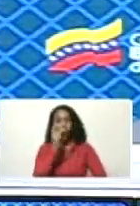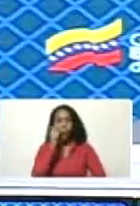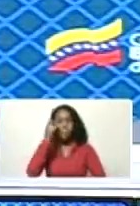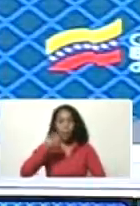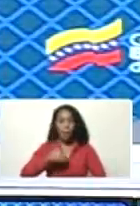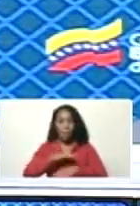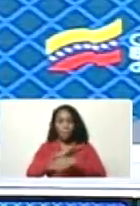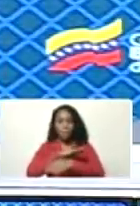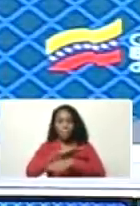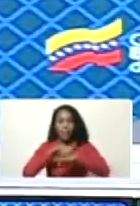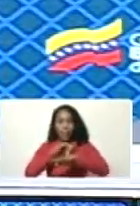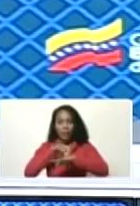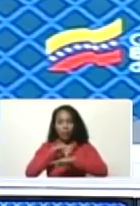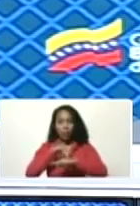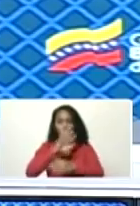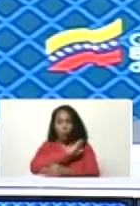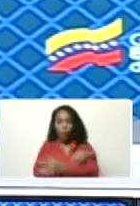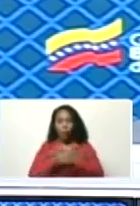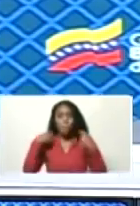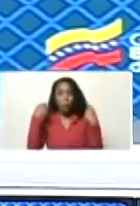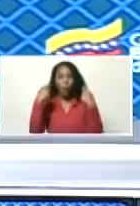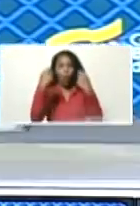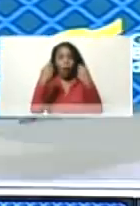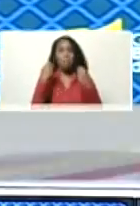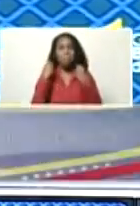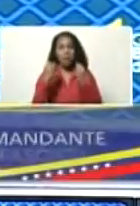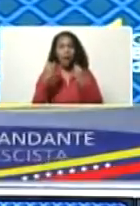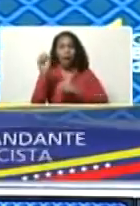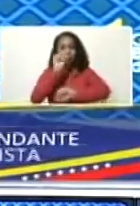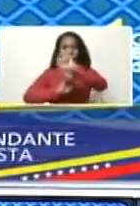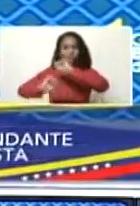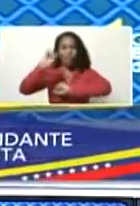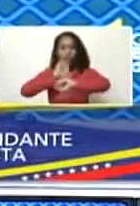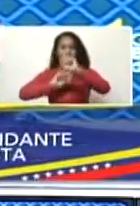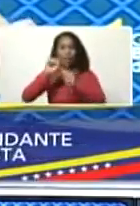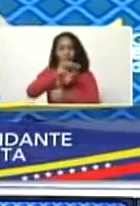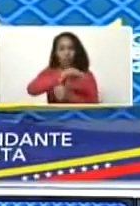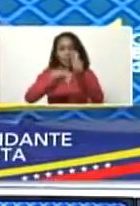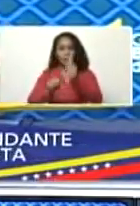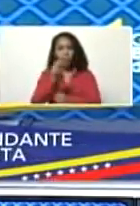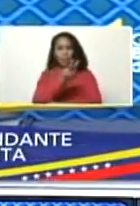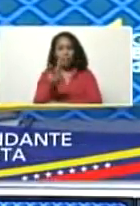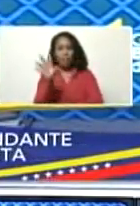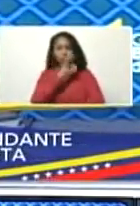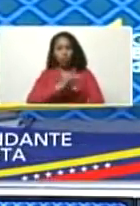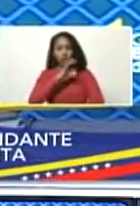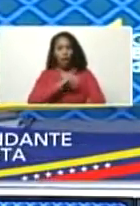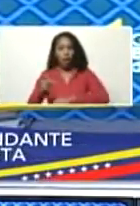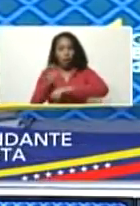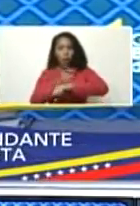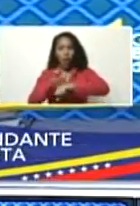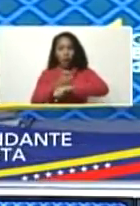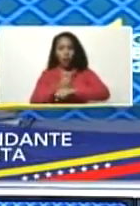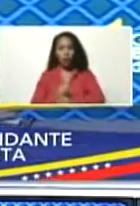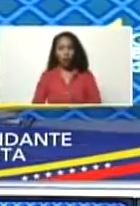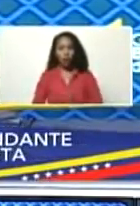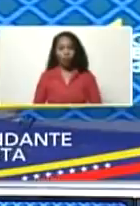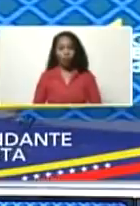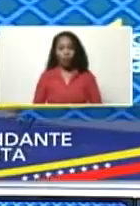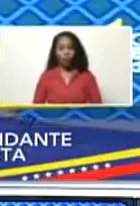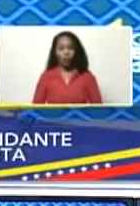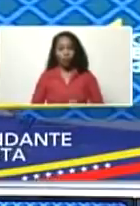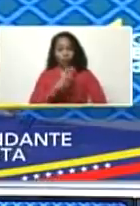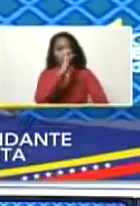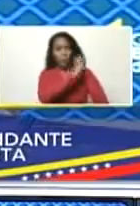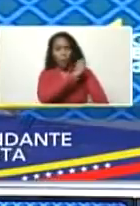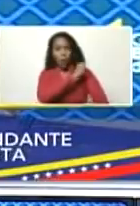ministro del Poder Popular para la Defensa y vicepresidente de Soberanía de Gobierno, el general en